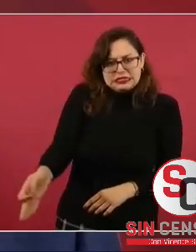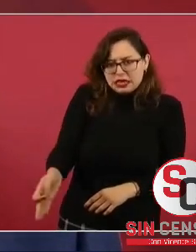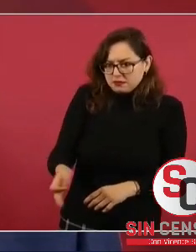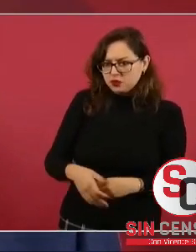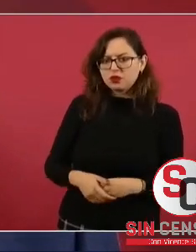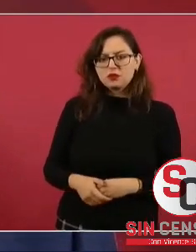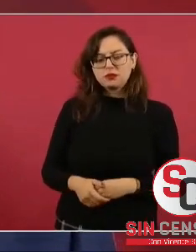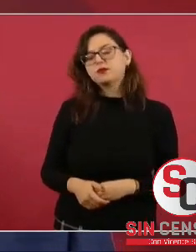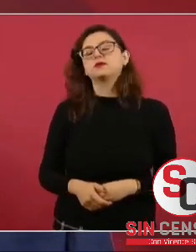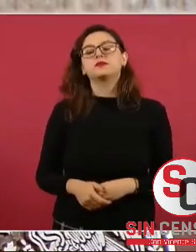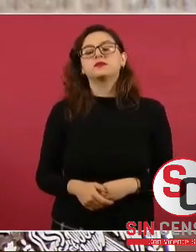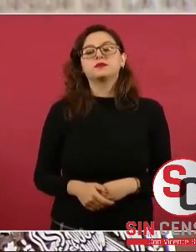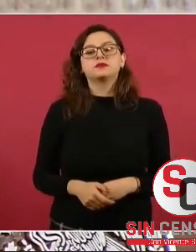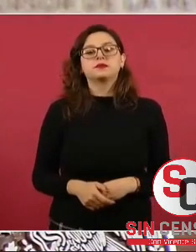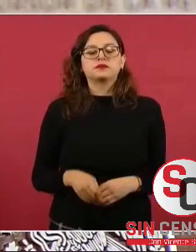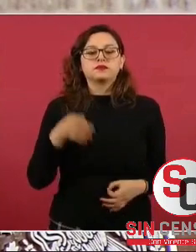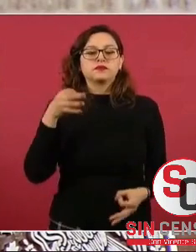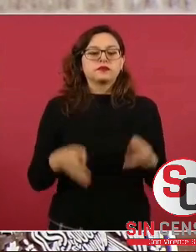Fiscalía